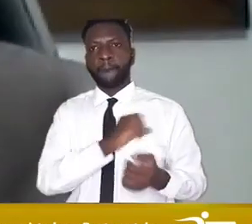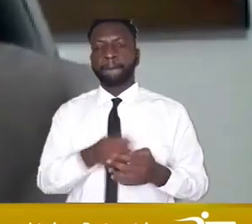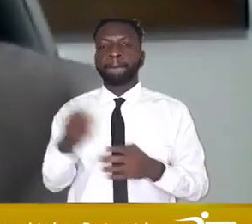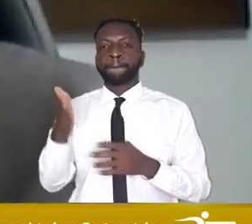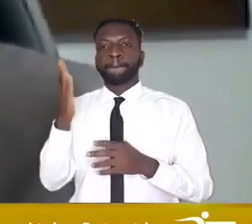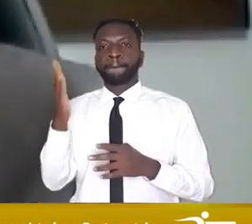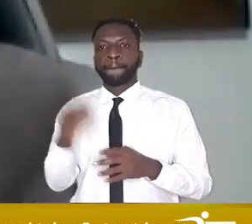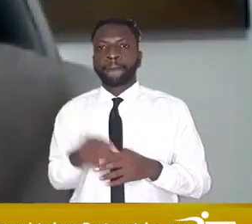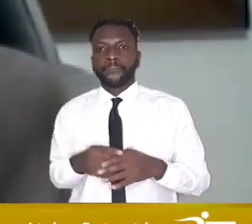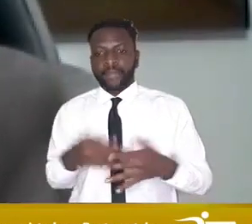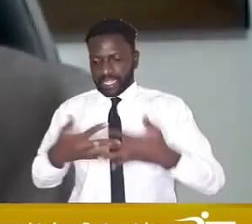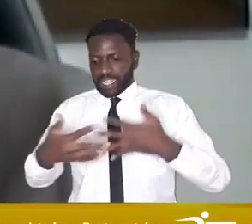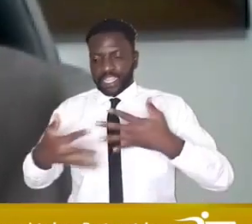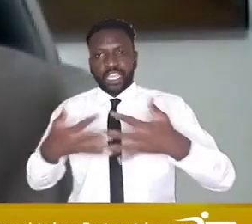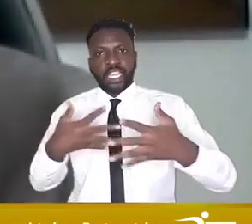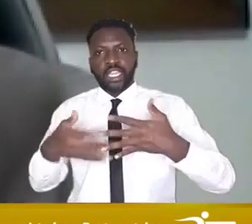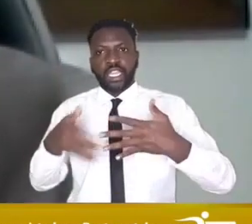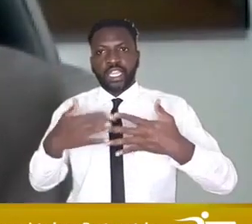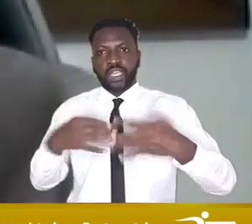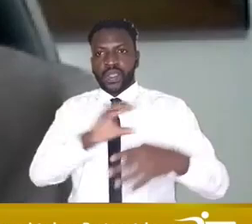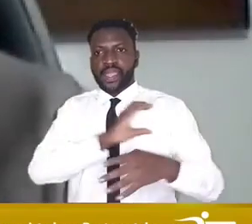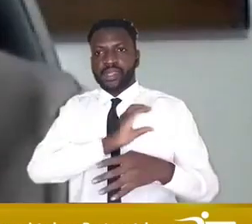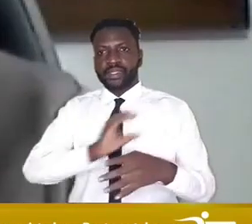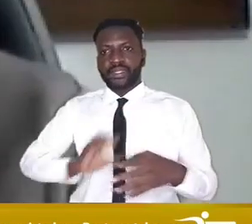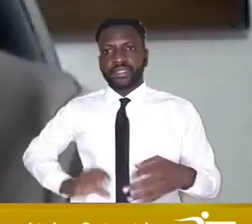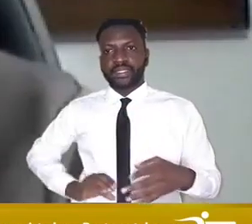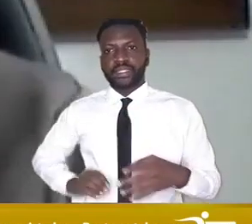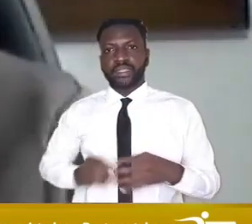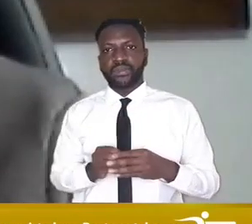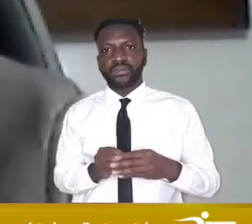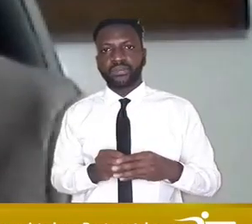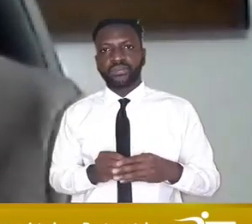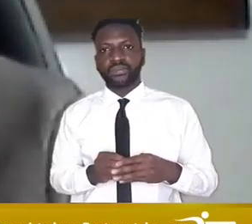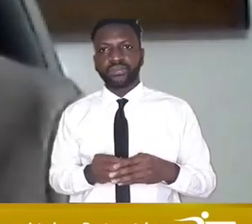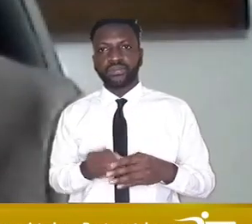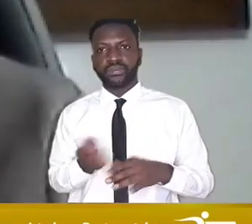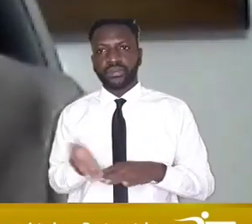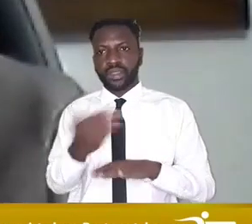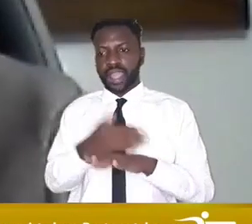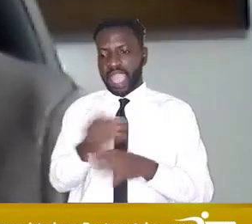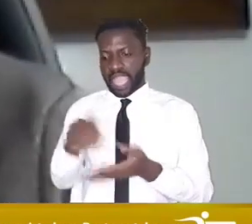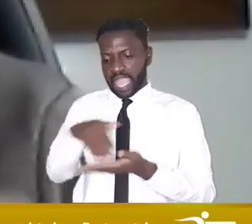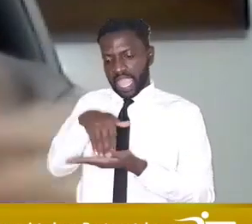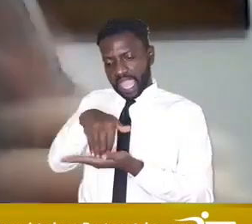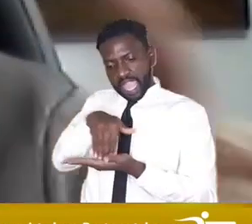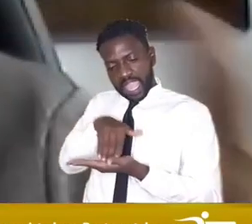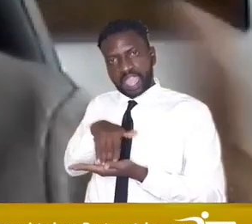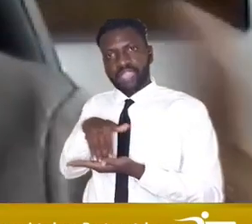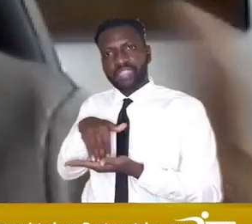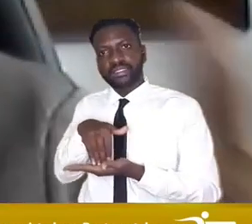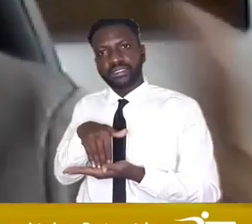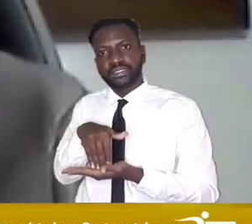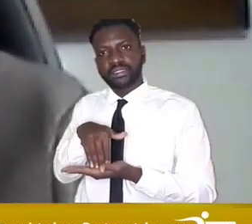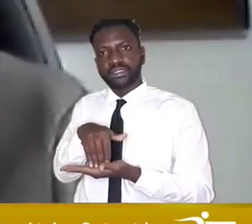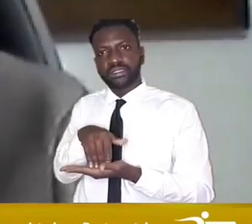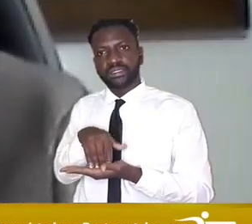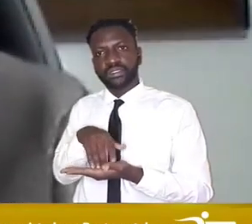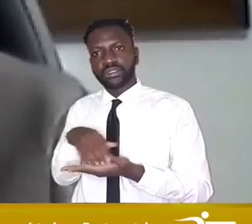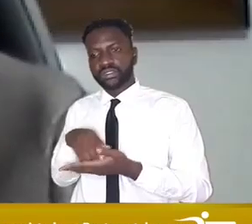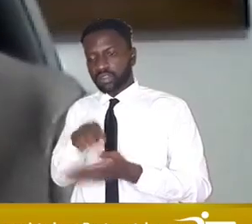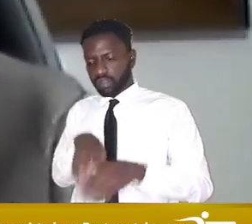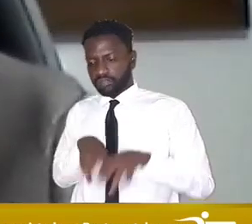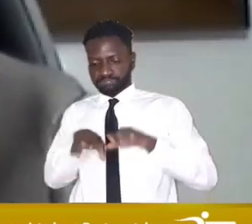Nadie, ningún cristiano ha caído o ha quedado postrado